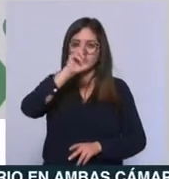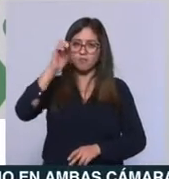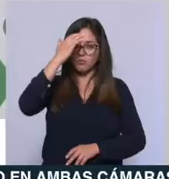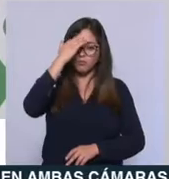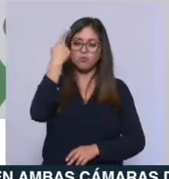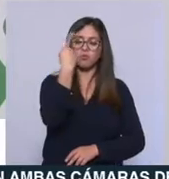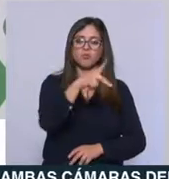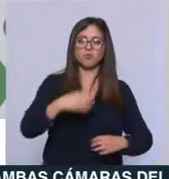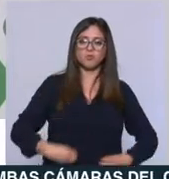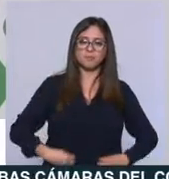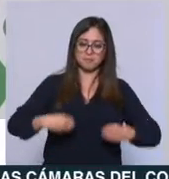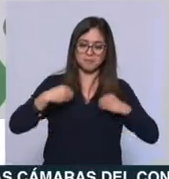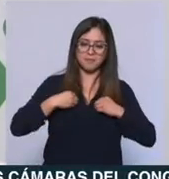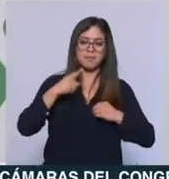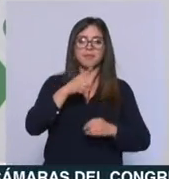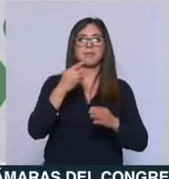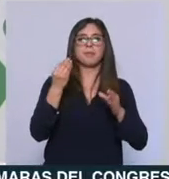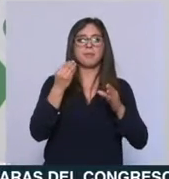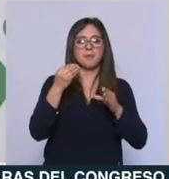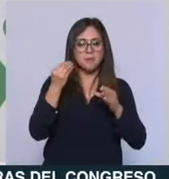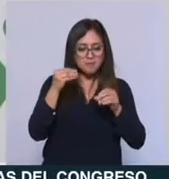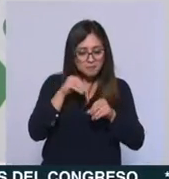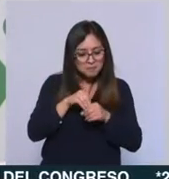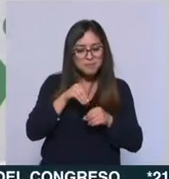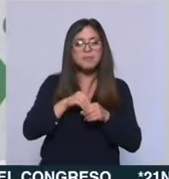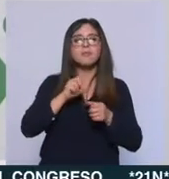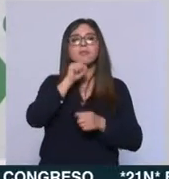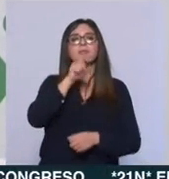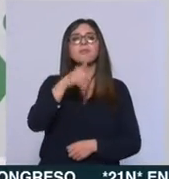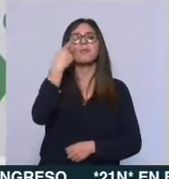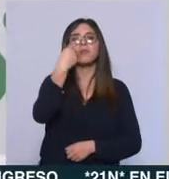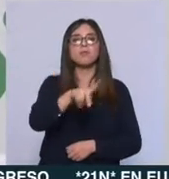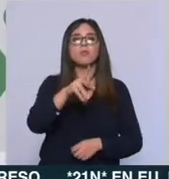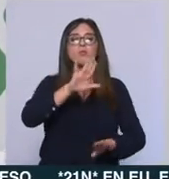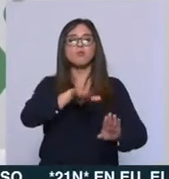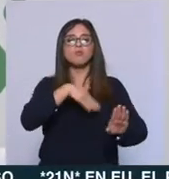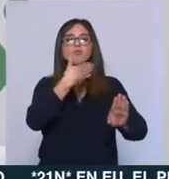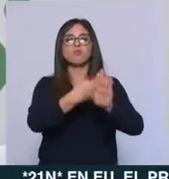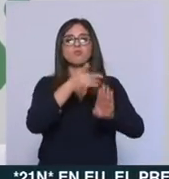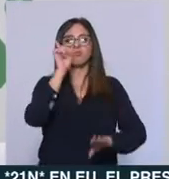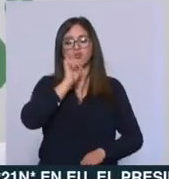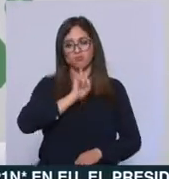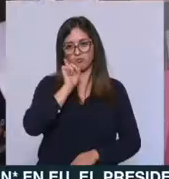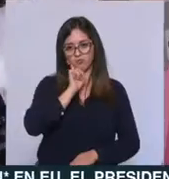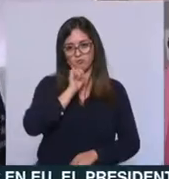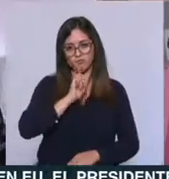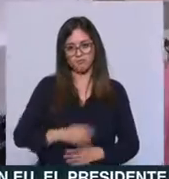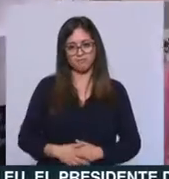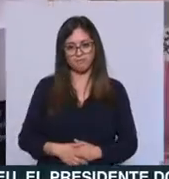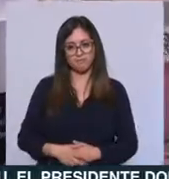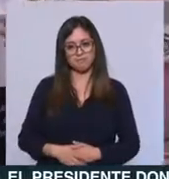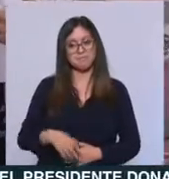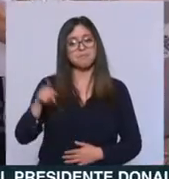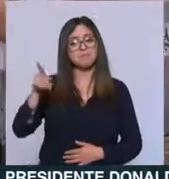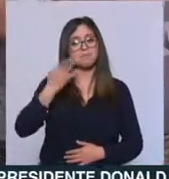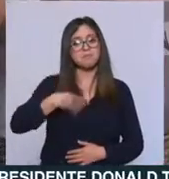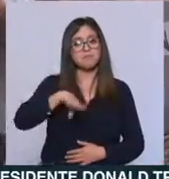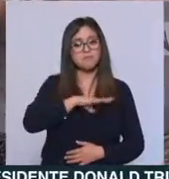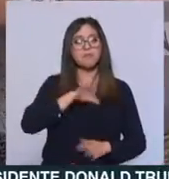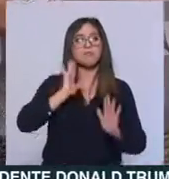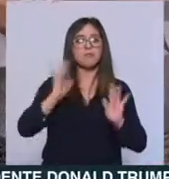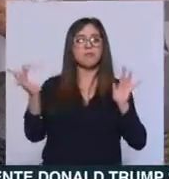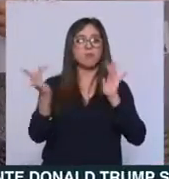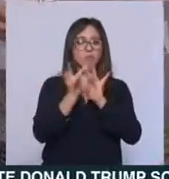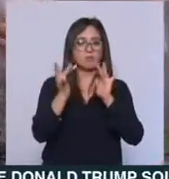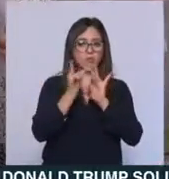vida privada y revictimización. Sheinbaum Pardo informó que mantiene contacto directo con la madre de